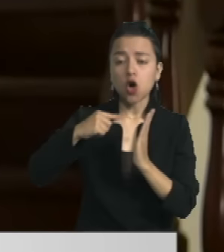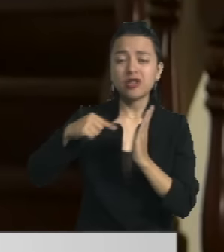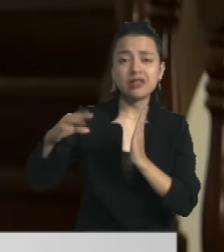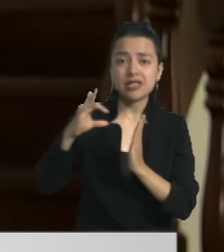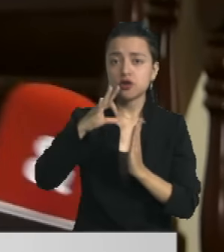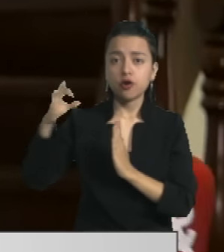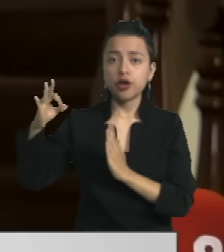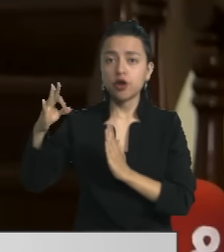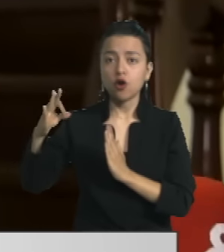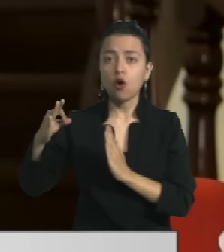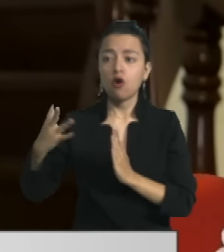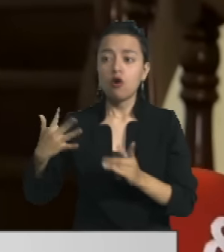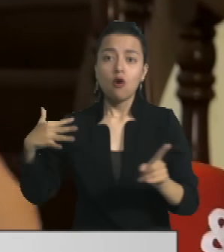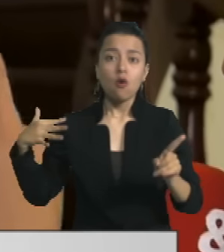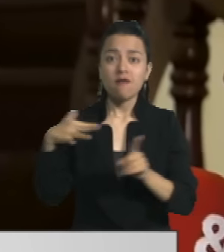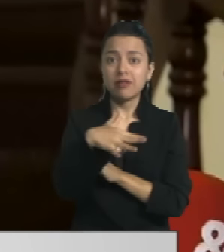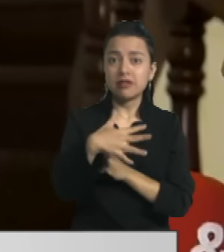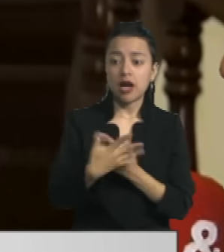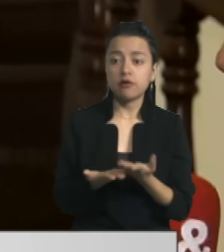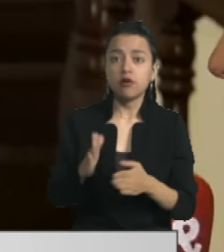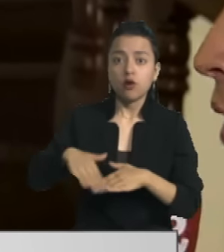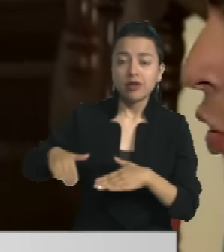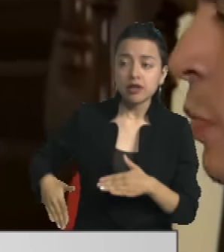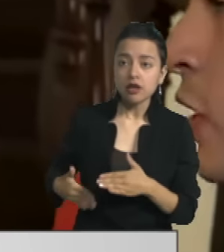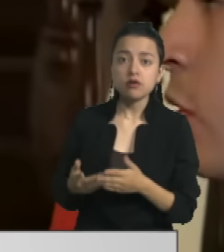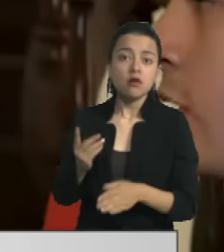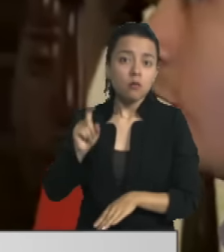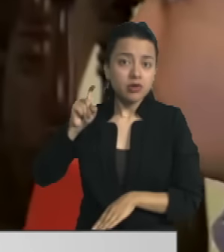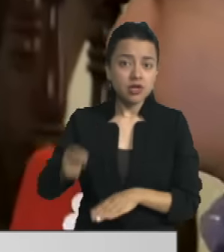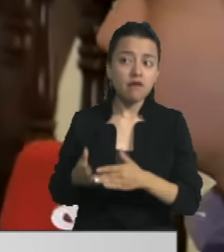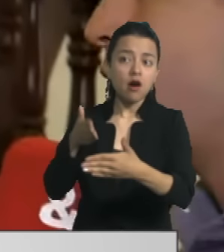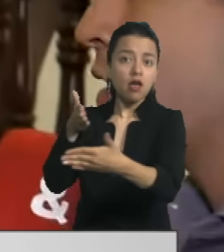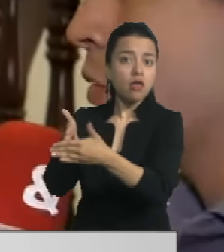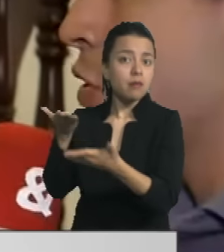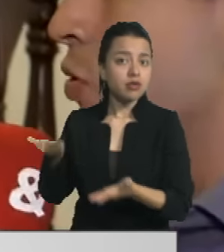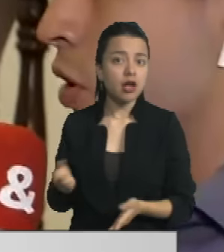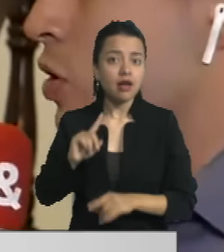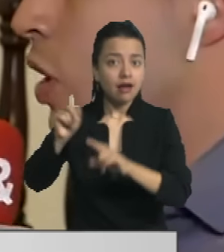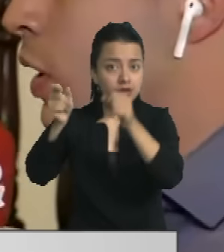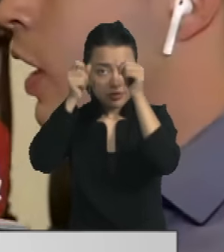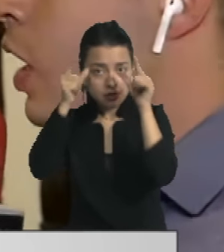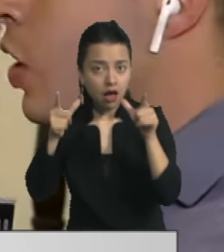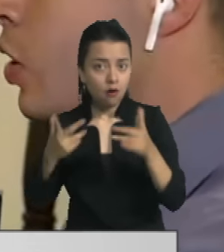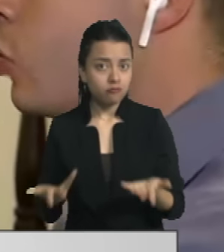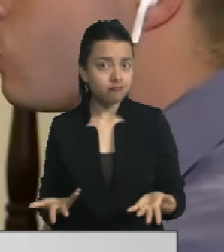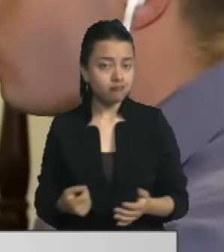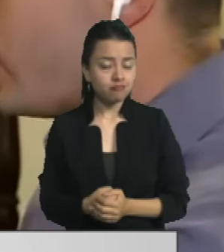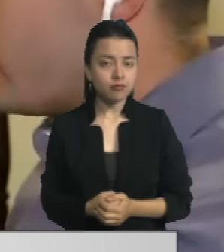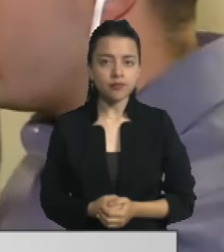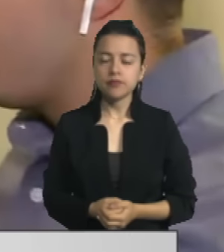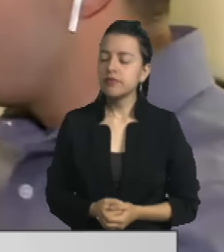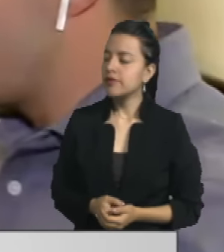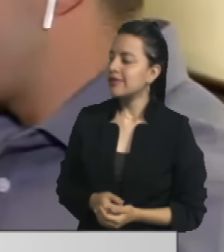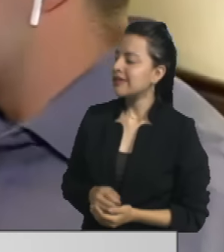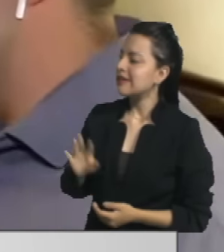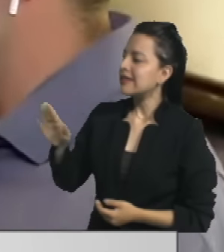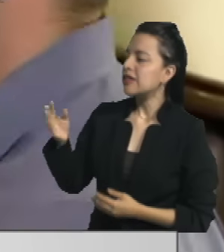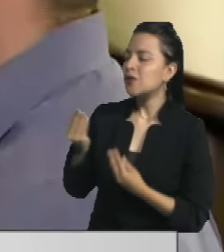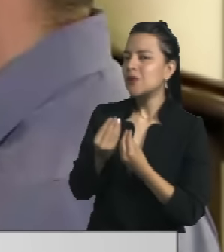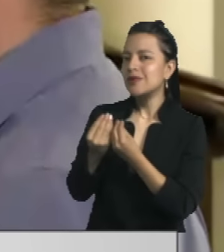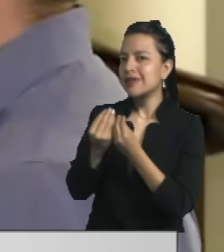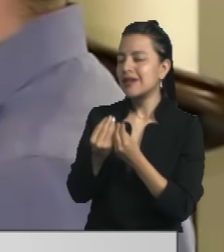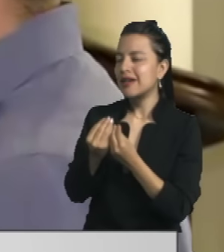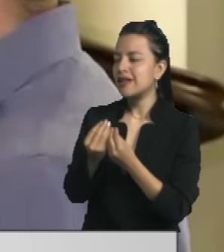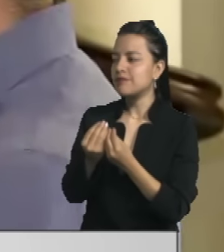distrito capital concejal usted también alertó algo que que nos pareció bastante importante a quienes estamos escuchando este debate sobre la